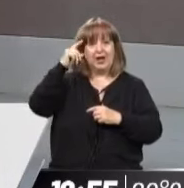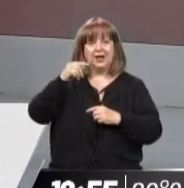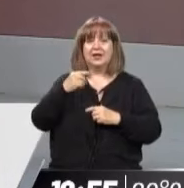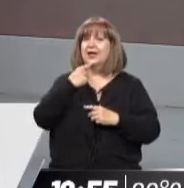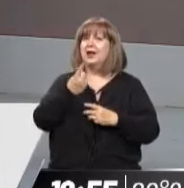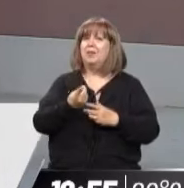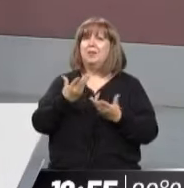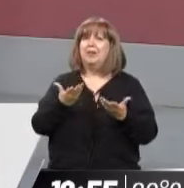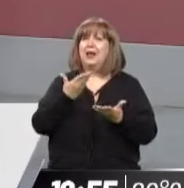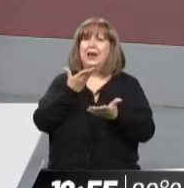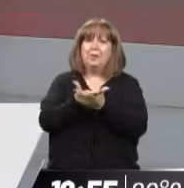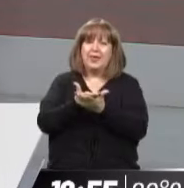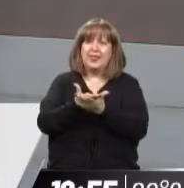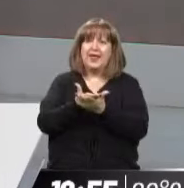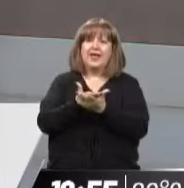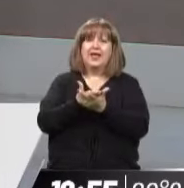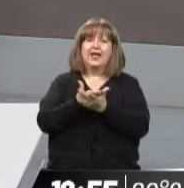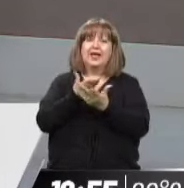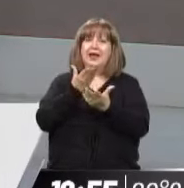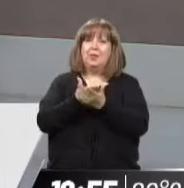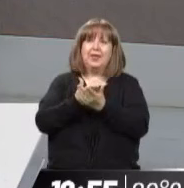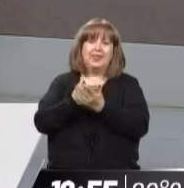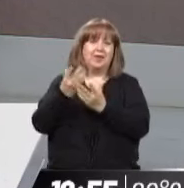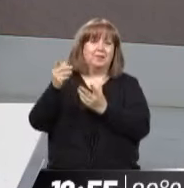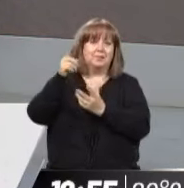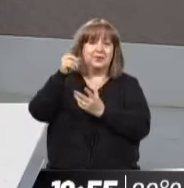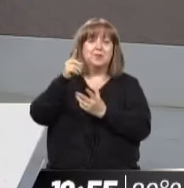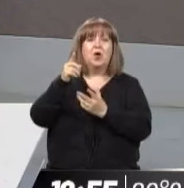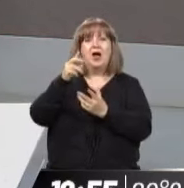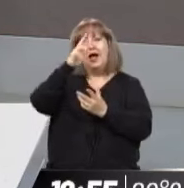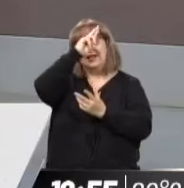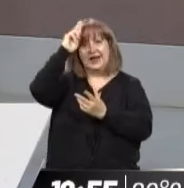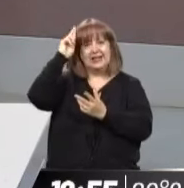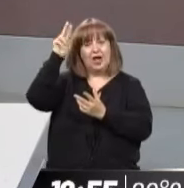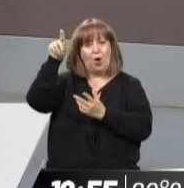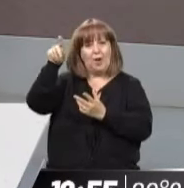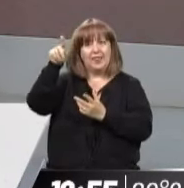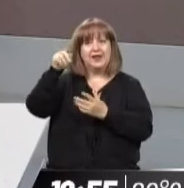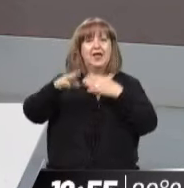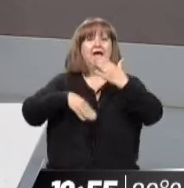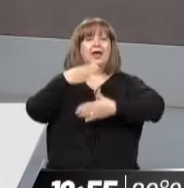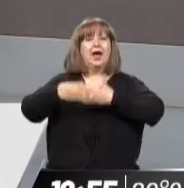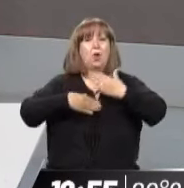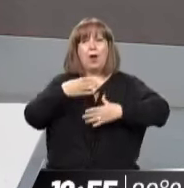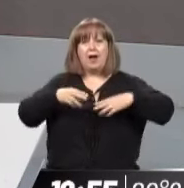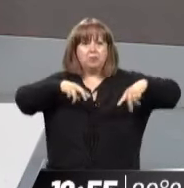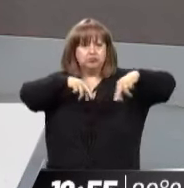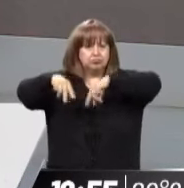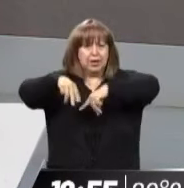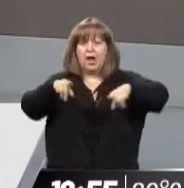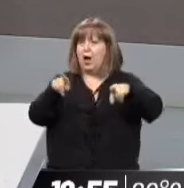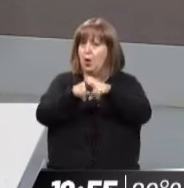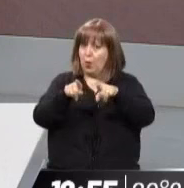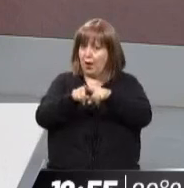Las dos te preguntamos. Que juegue, ¿qué más? Igual que en la selección, en el Atlético Madrid. ¿Y que no lo hace? No ha rendido lo mismo. Pagó